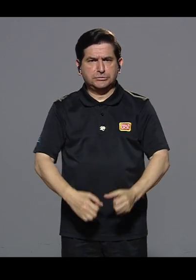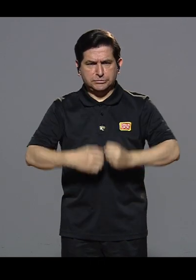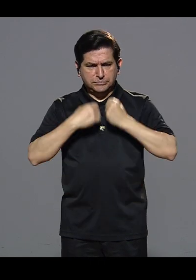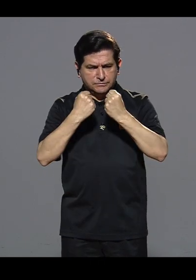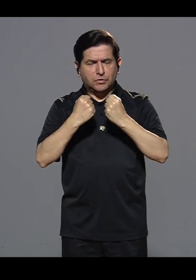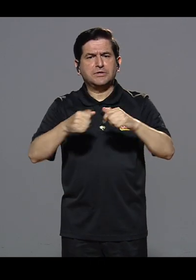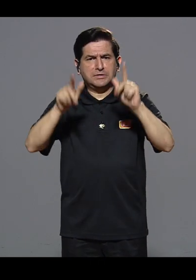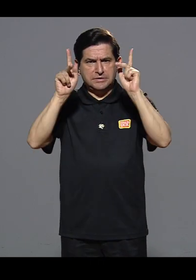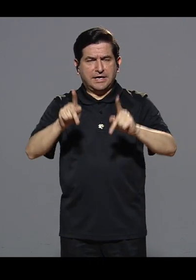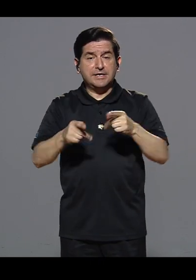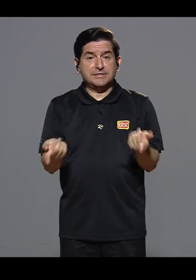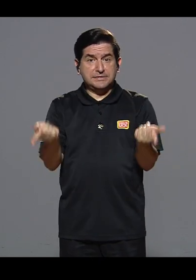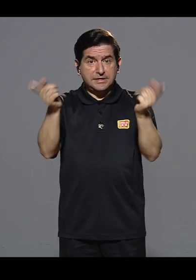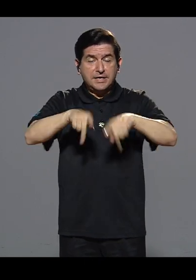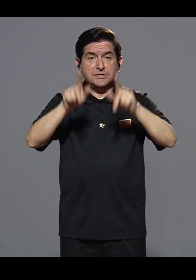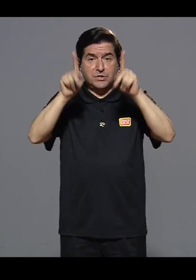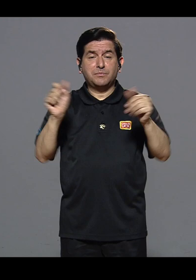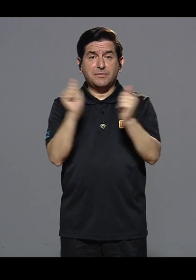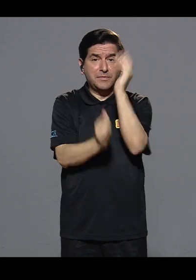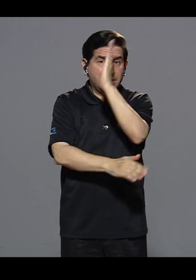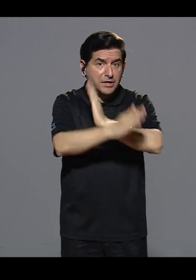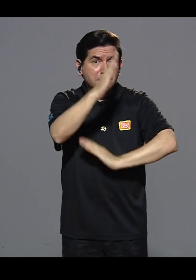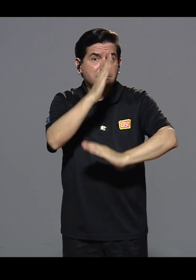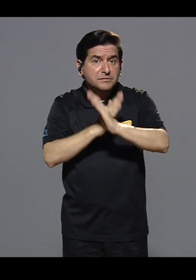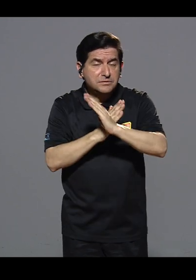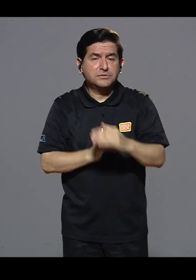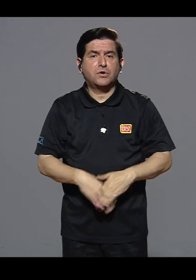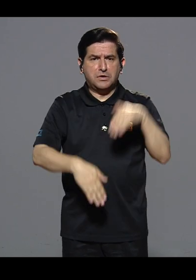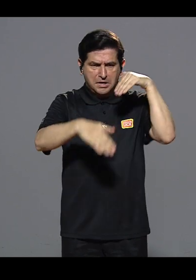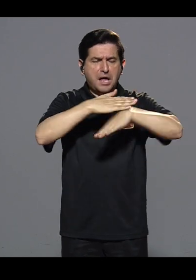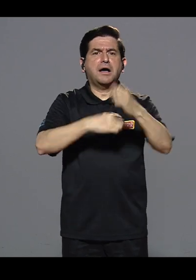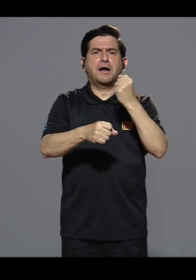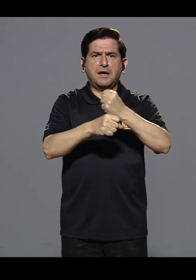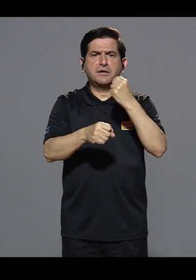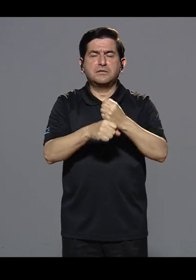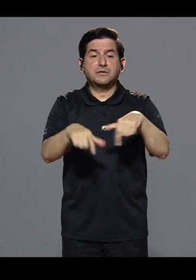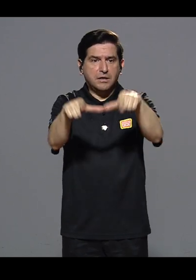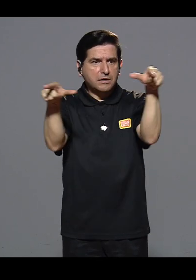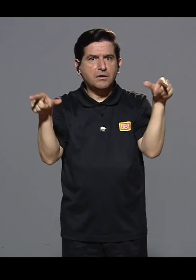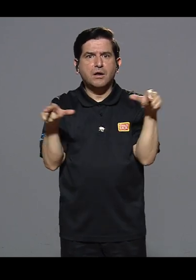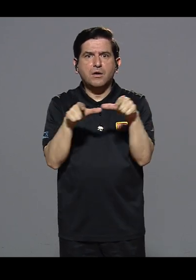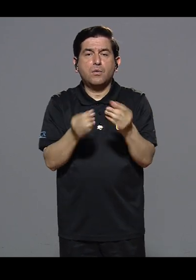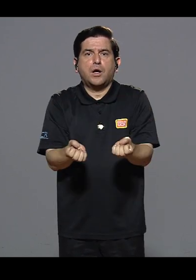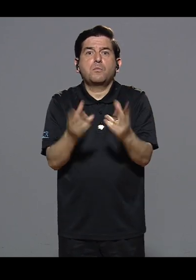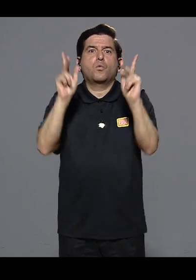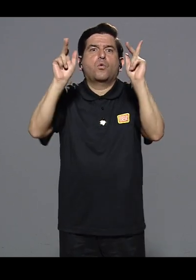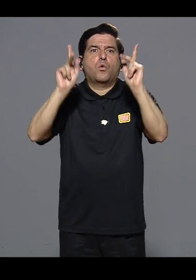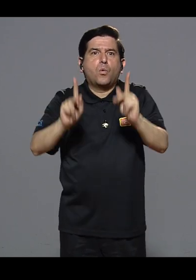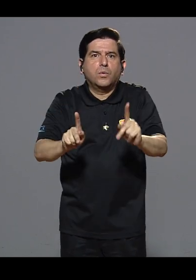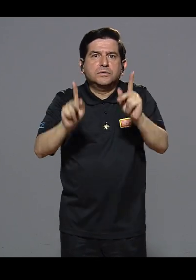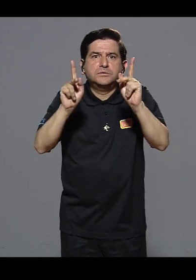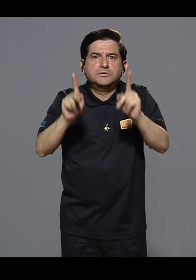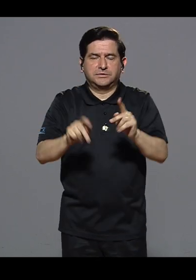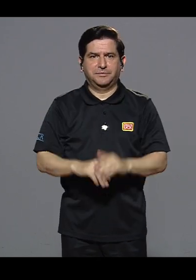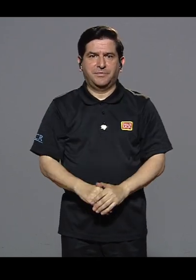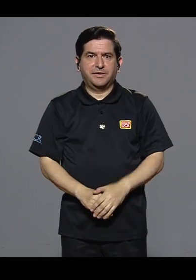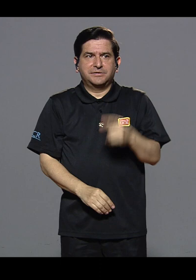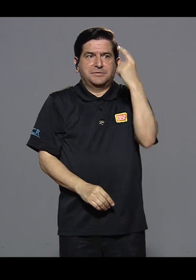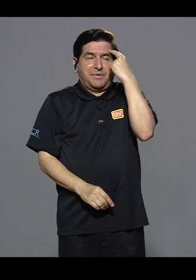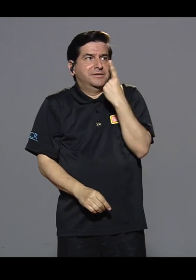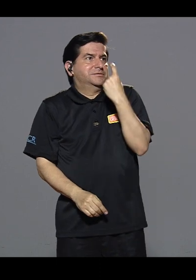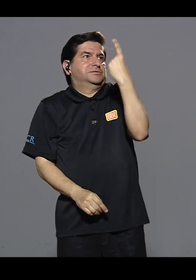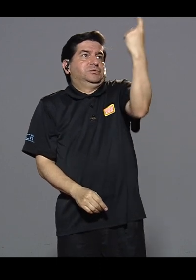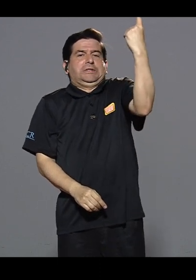te fortalecen a la persona, en este caso una persona con discapacidad, a entrar a trabajar en un lugar que para muchos, ¿verdad?,